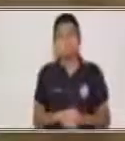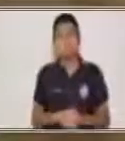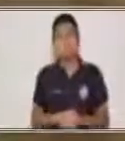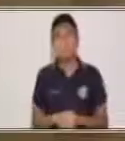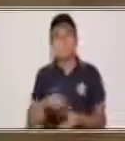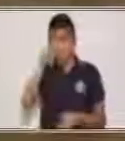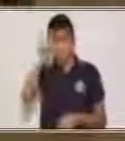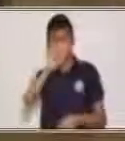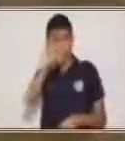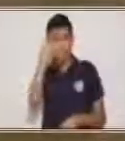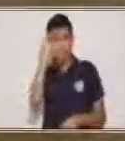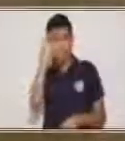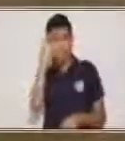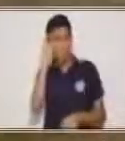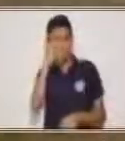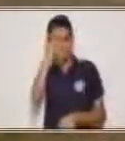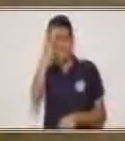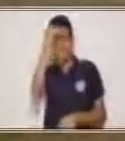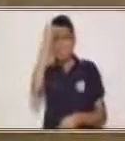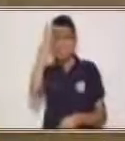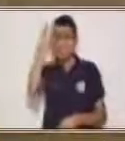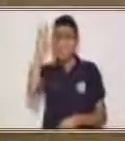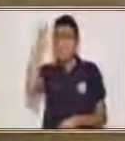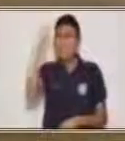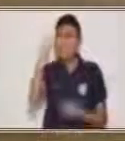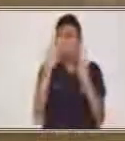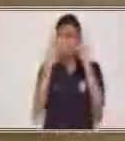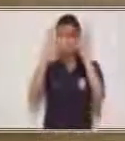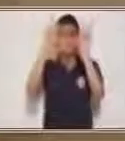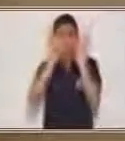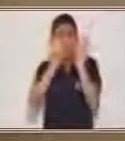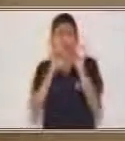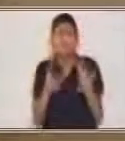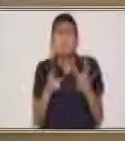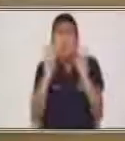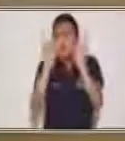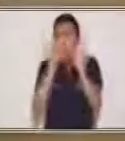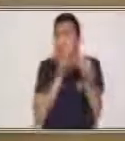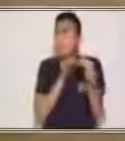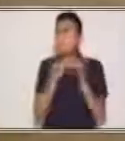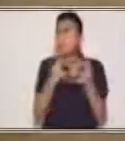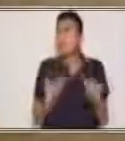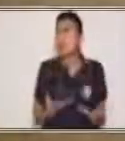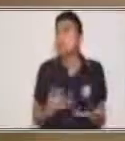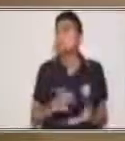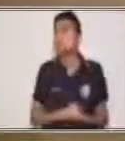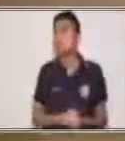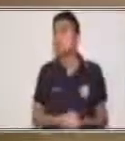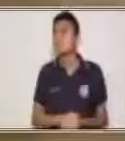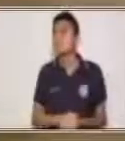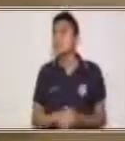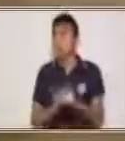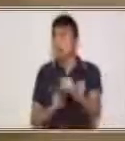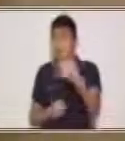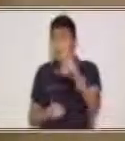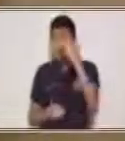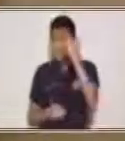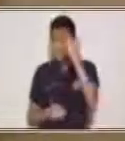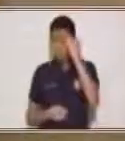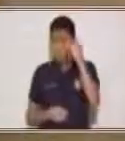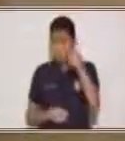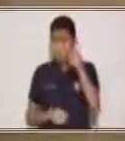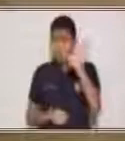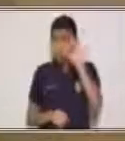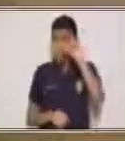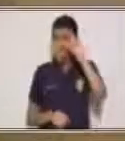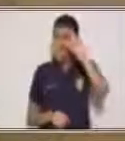qué creo que se trató el texto. Si te diste cuenta, todas estas veces que escribí, creo que el texto